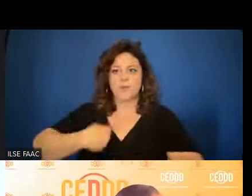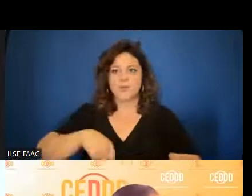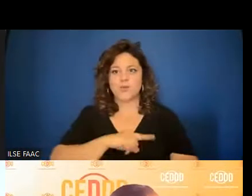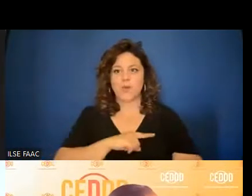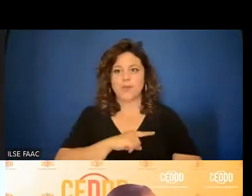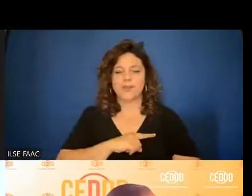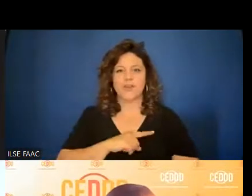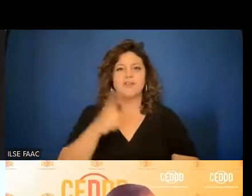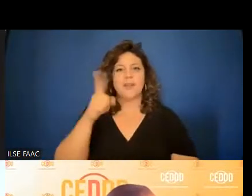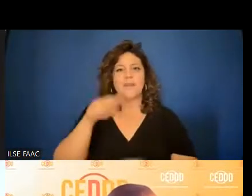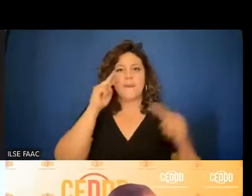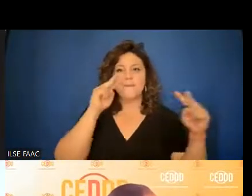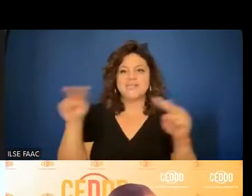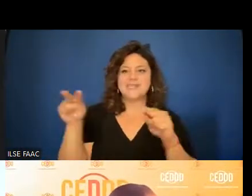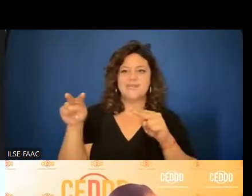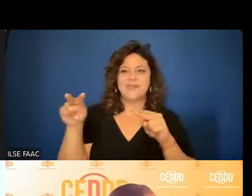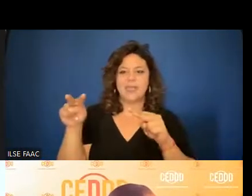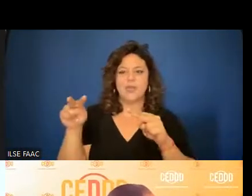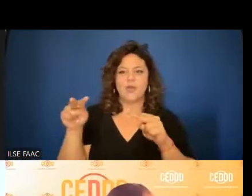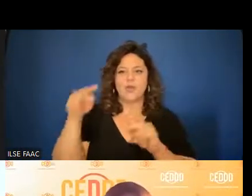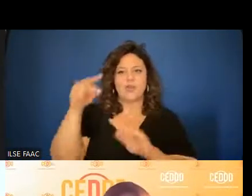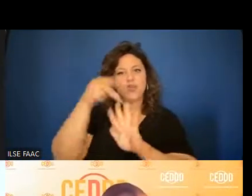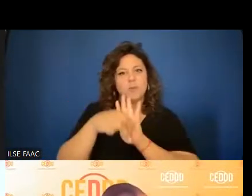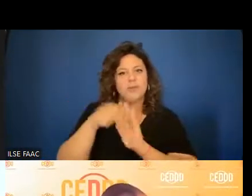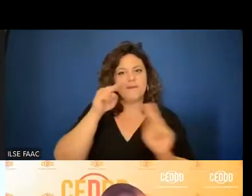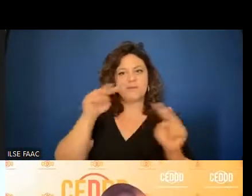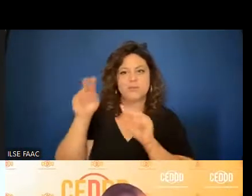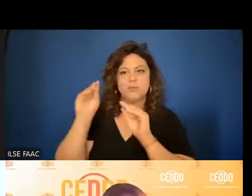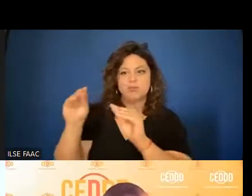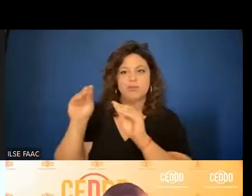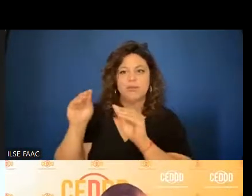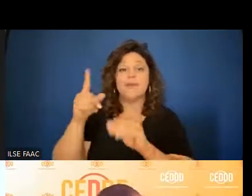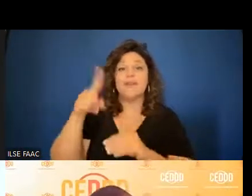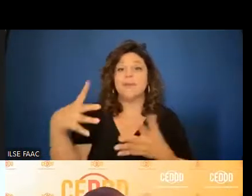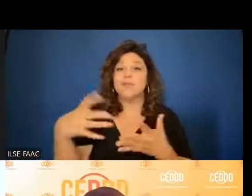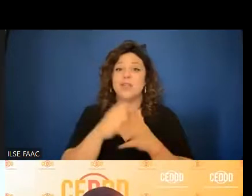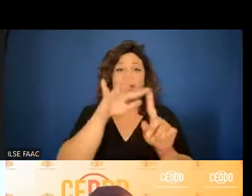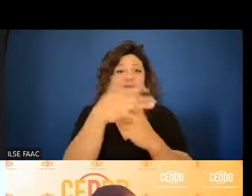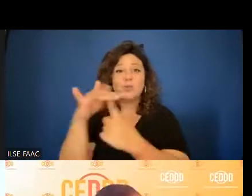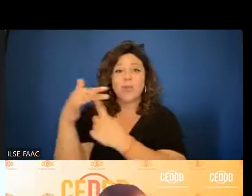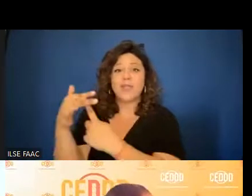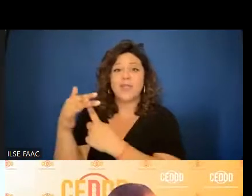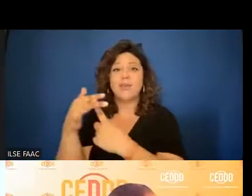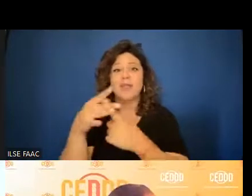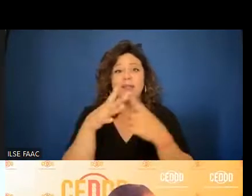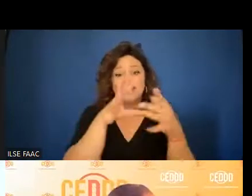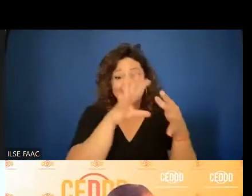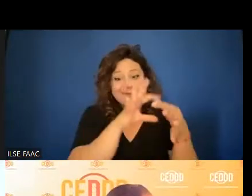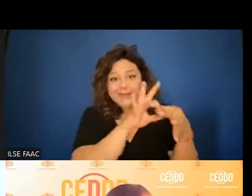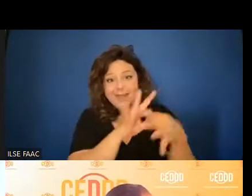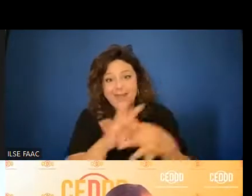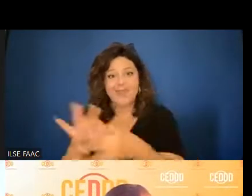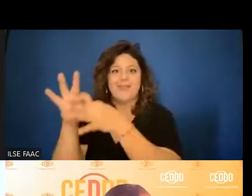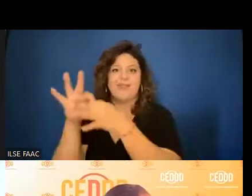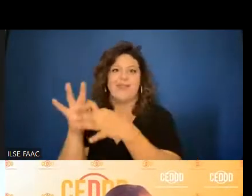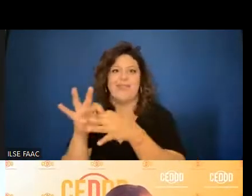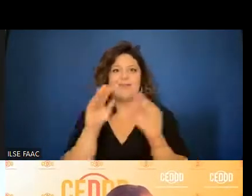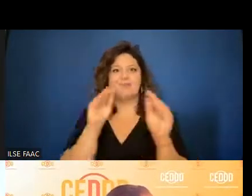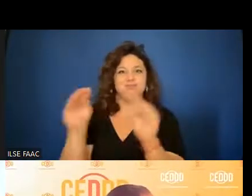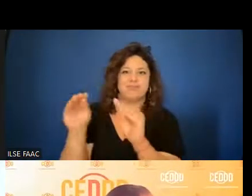una muestra que todavía nos queda pues, mucho camino para mejorar esa tolerancia, esa ausencia